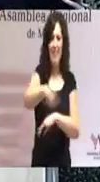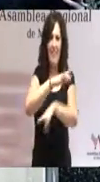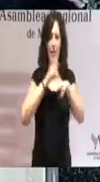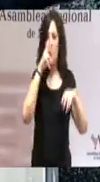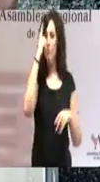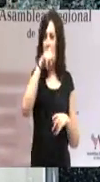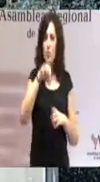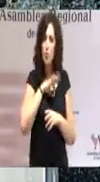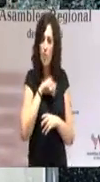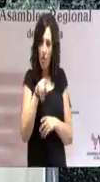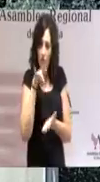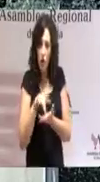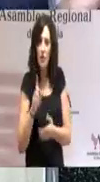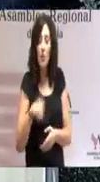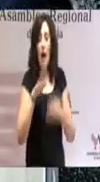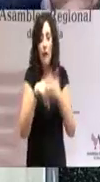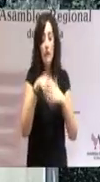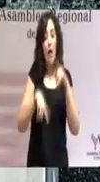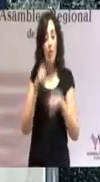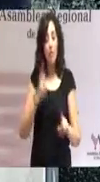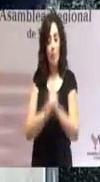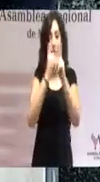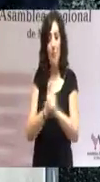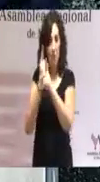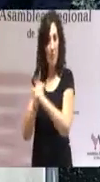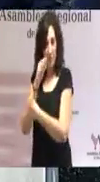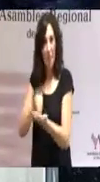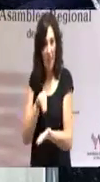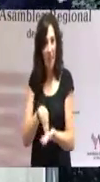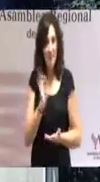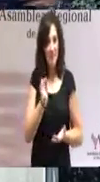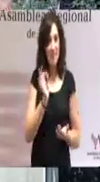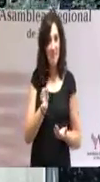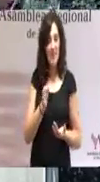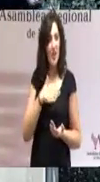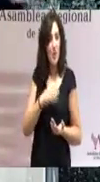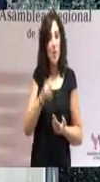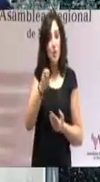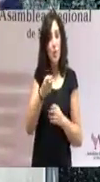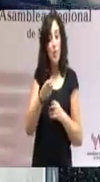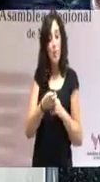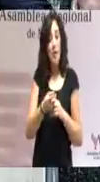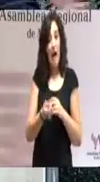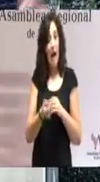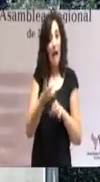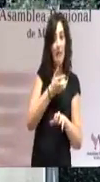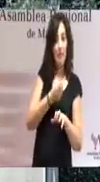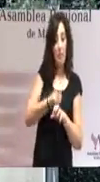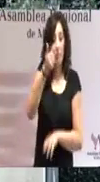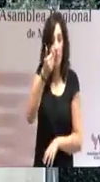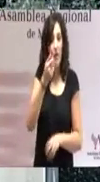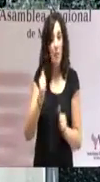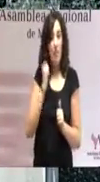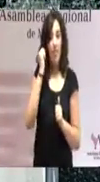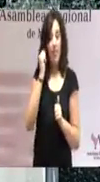pisa y, de hecho, nos hemos encontrado alguna vez. Es cierto que a lo mejor usted se iba un poco antes coincidiendo con la retirada de los